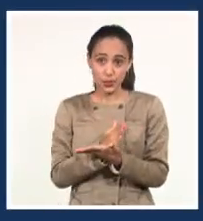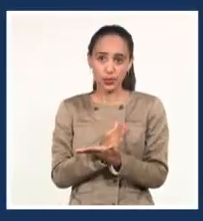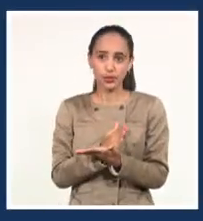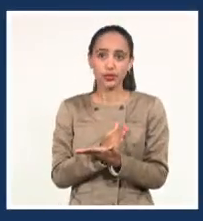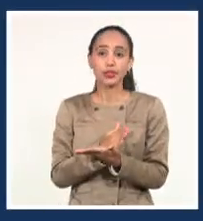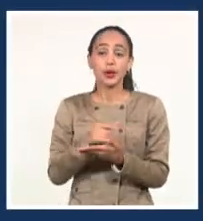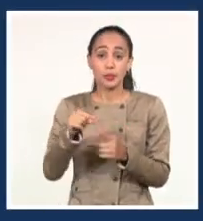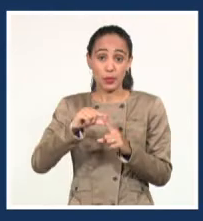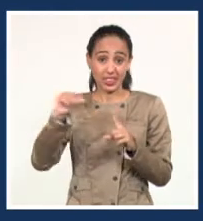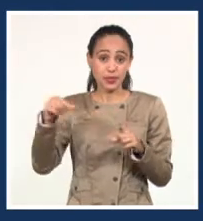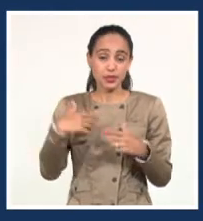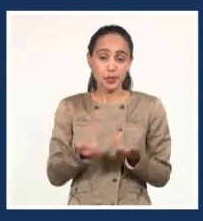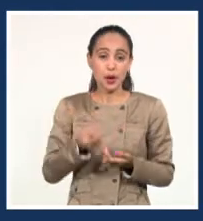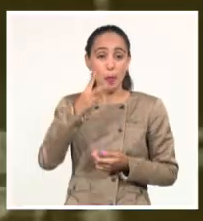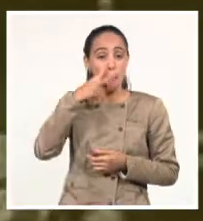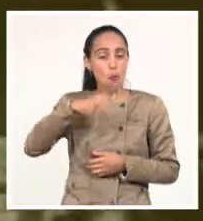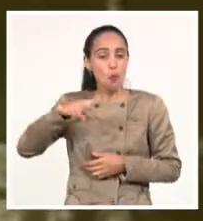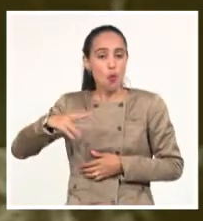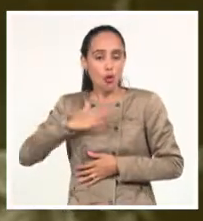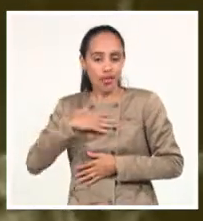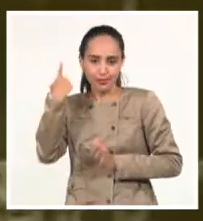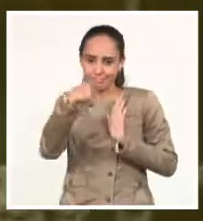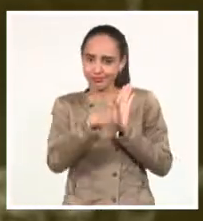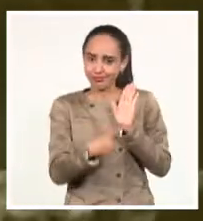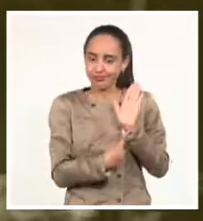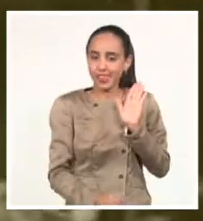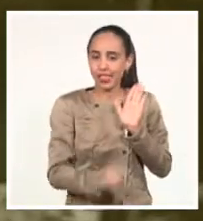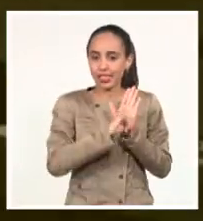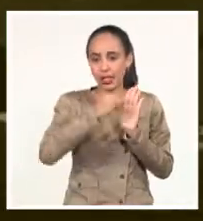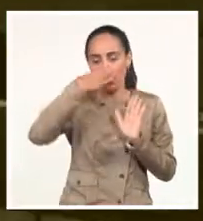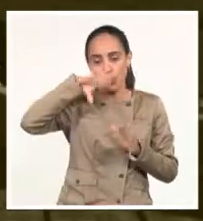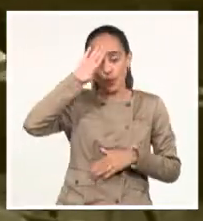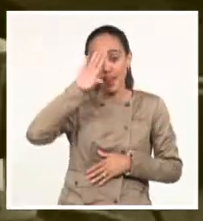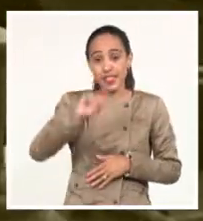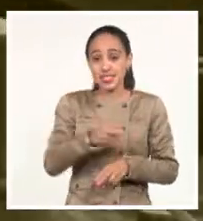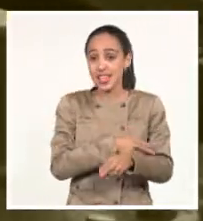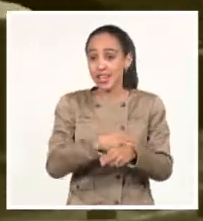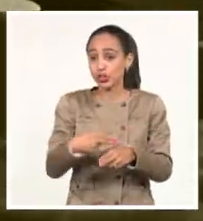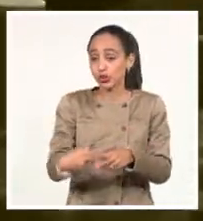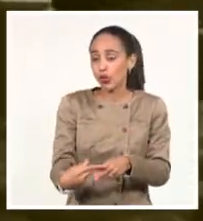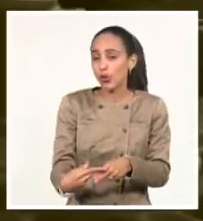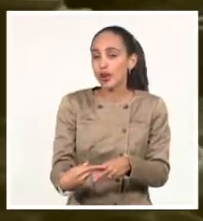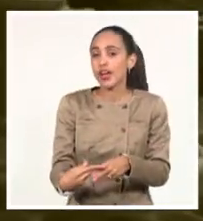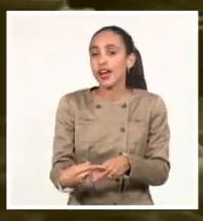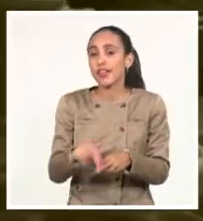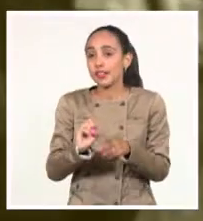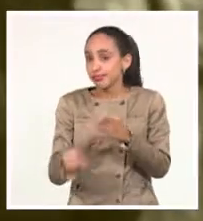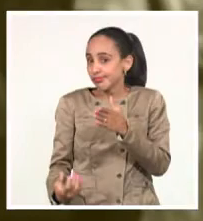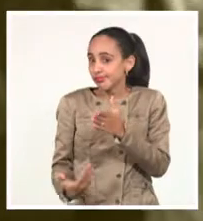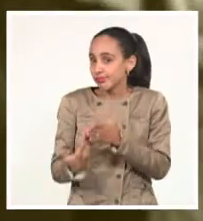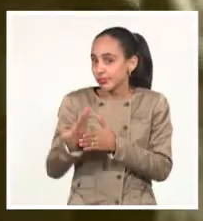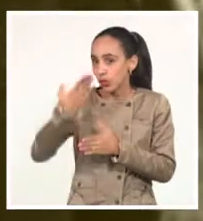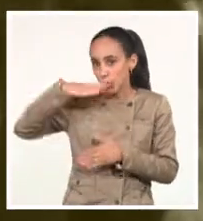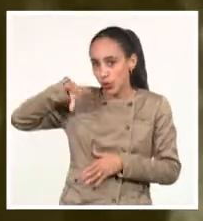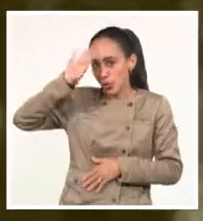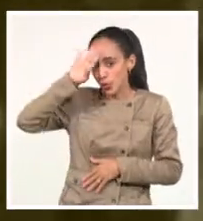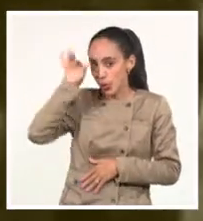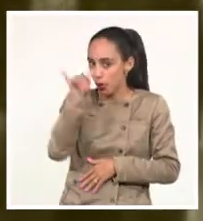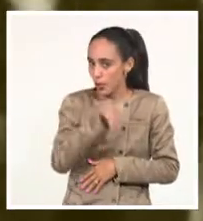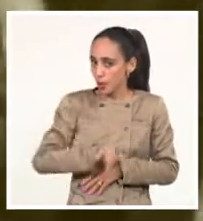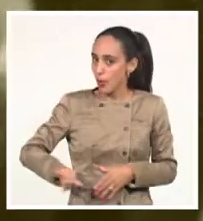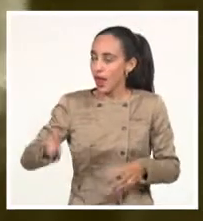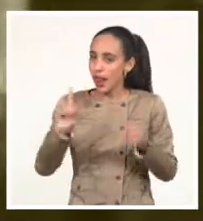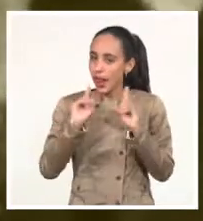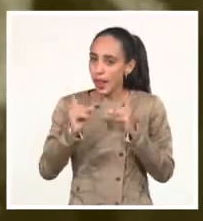del título En busca de la cubanidad, donde se manifiesta que la historia de la formación de la nación, así como los avatares de la